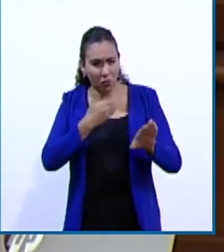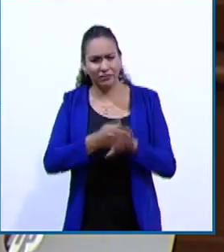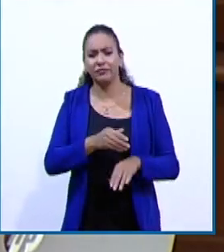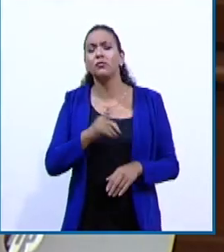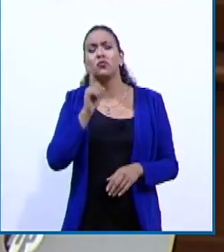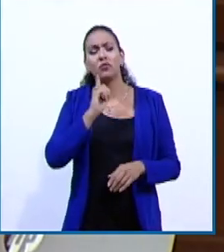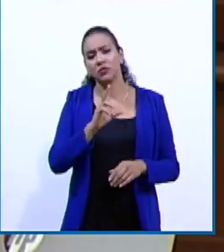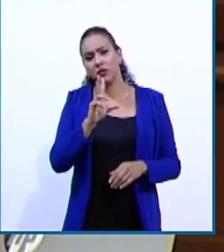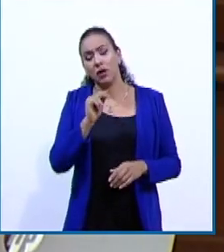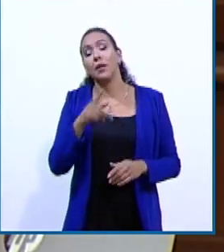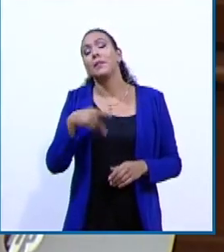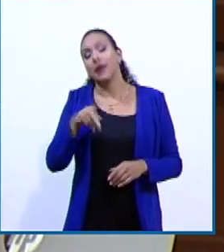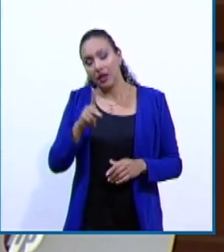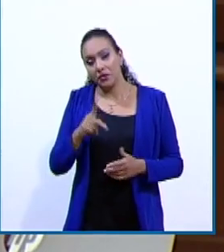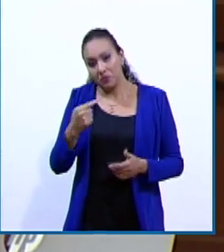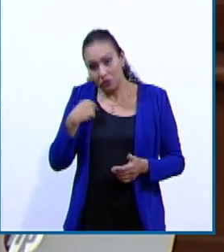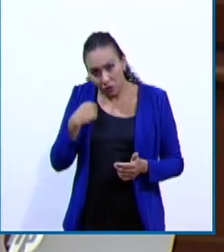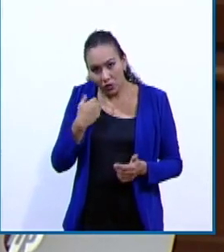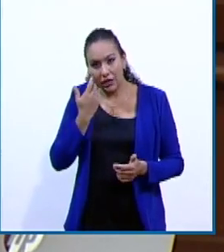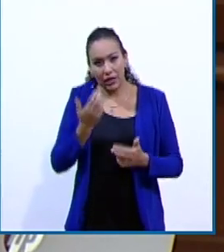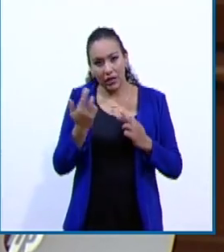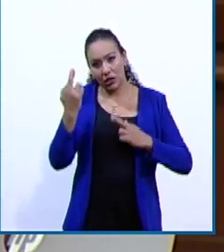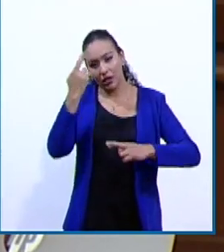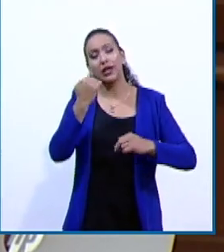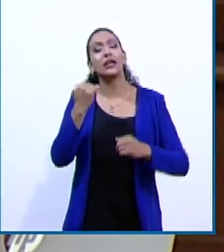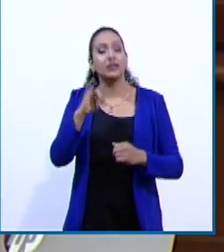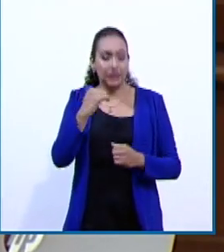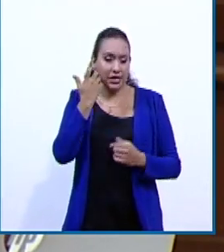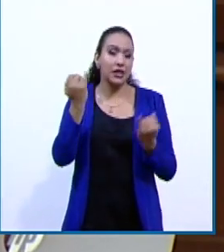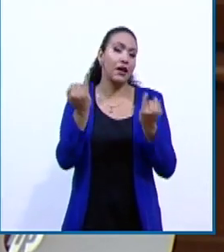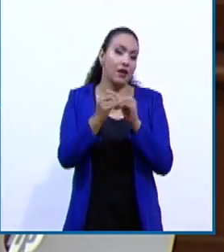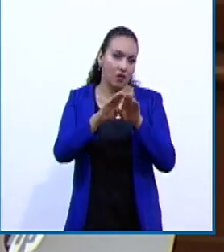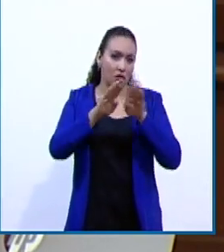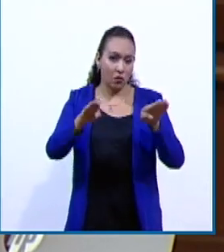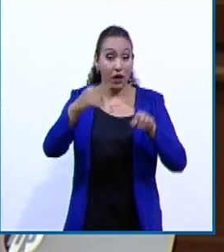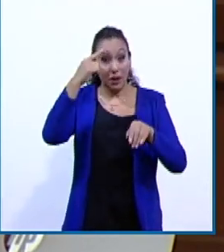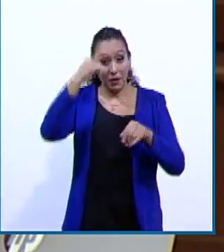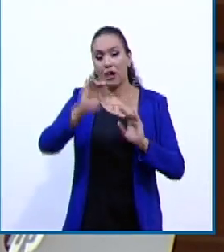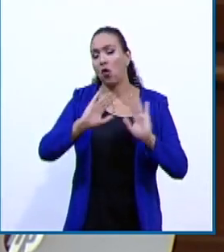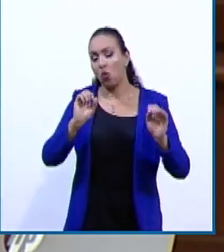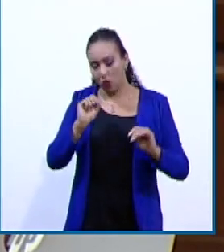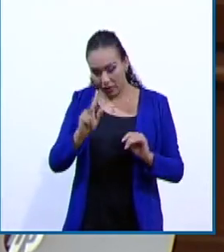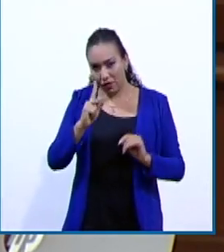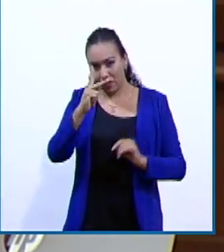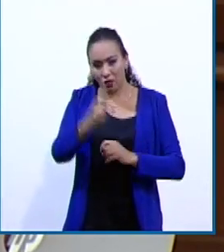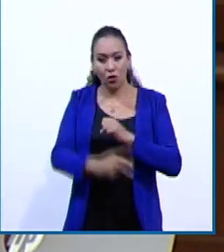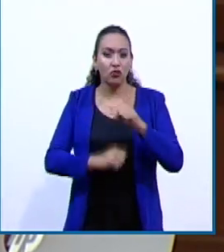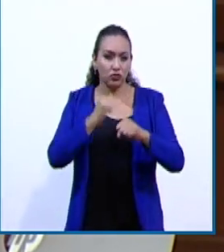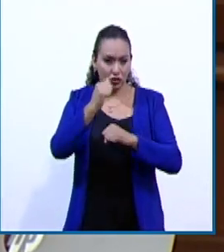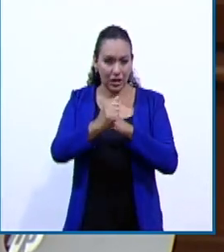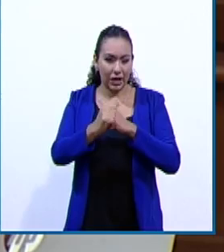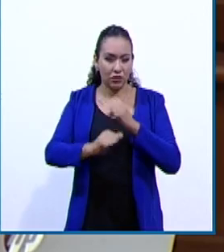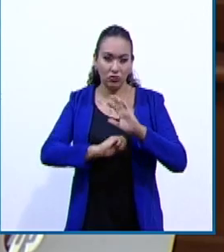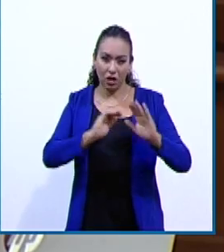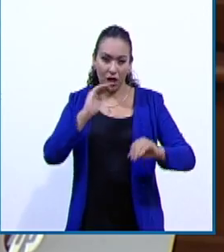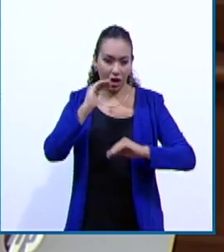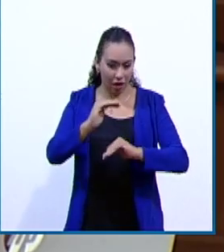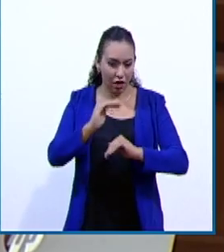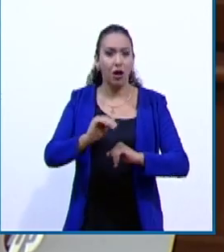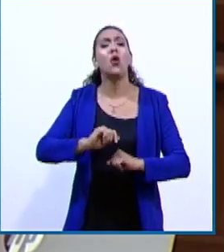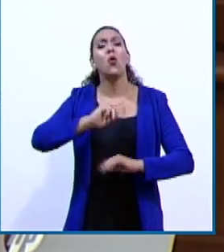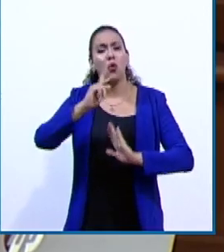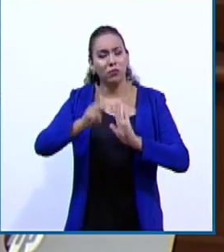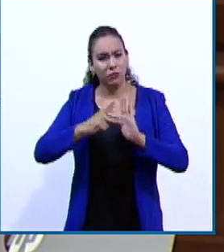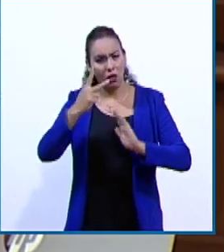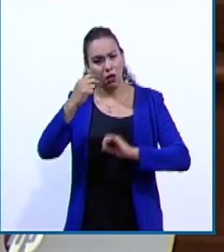pero apartándome del estudio relativo a la paridad de género en el siguiente periodo electivo y a las sugerencias de las medidas